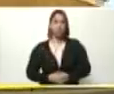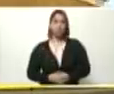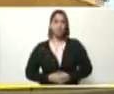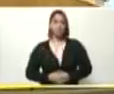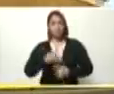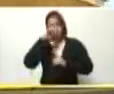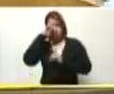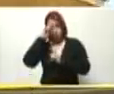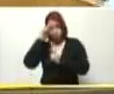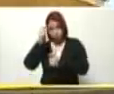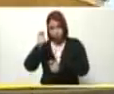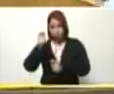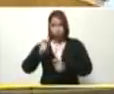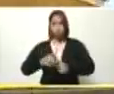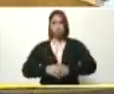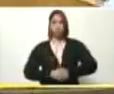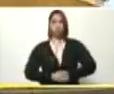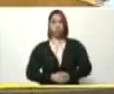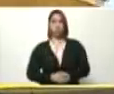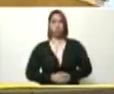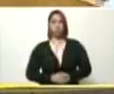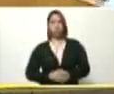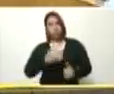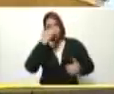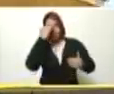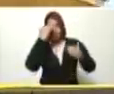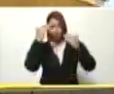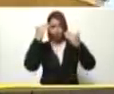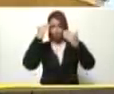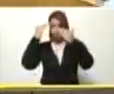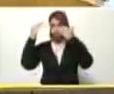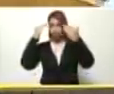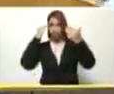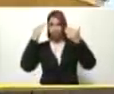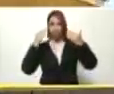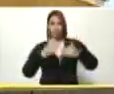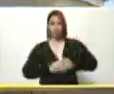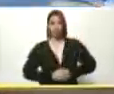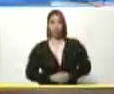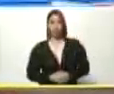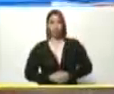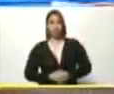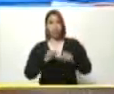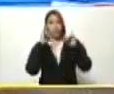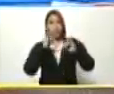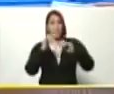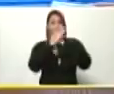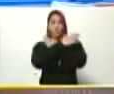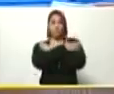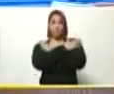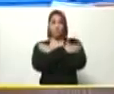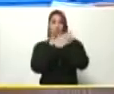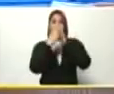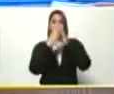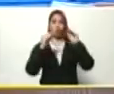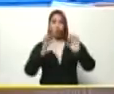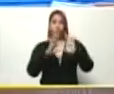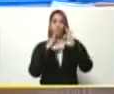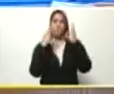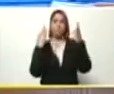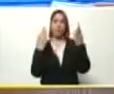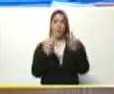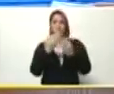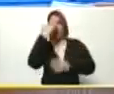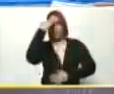ratificar mis saludos y felicitaciones a toda la familia militar